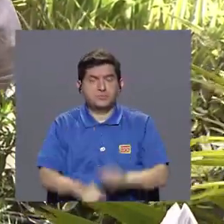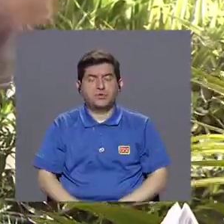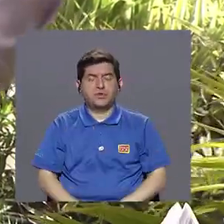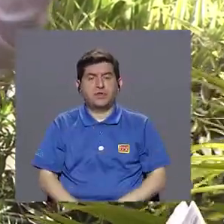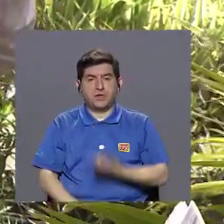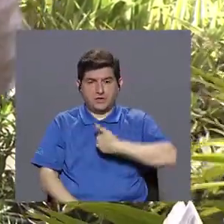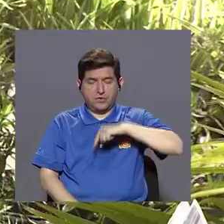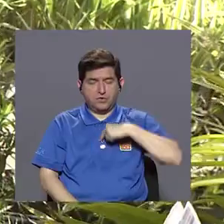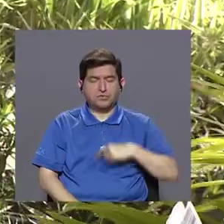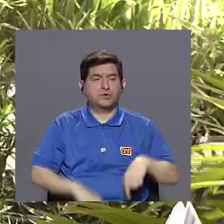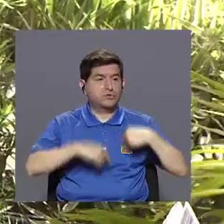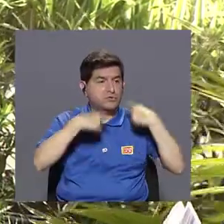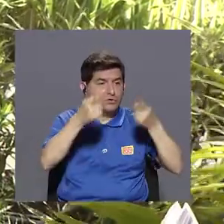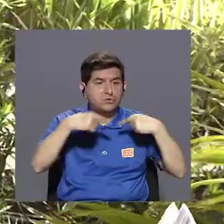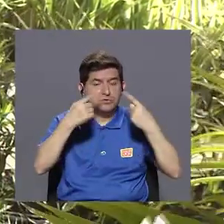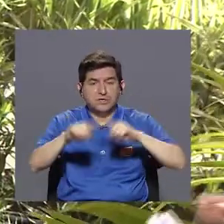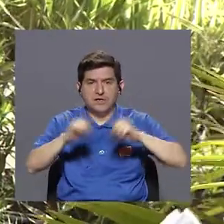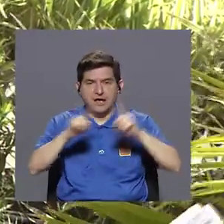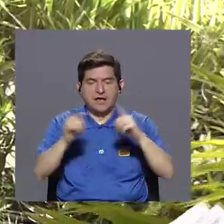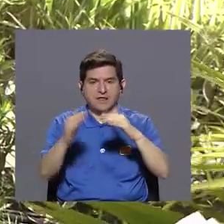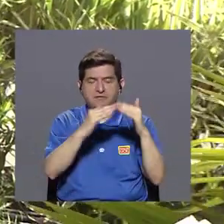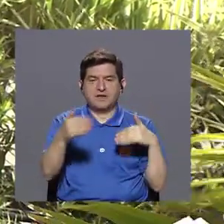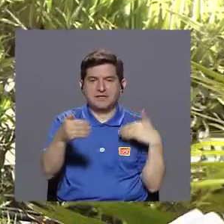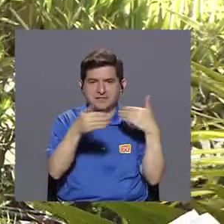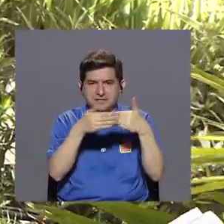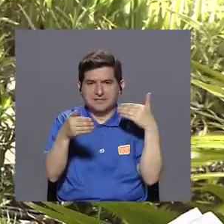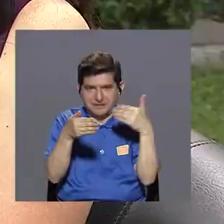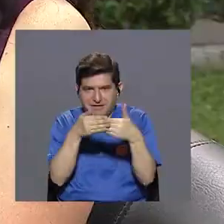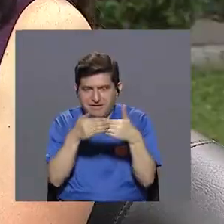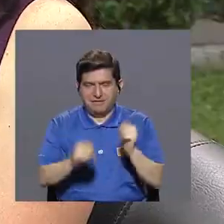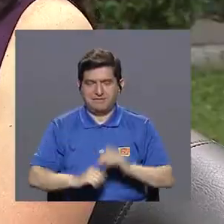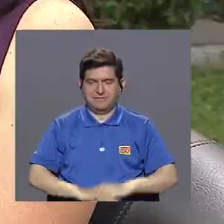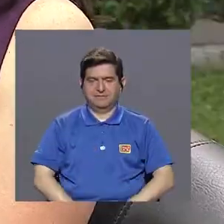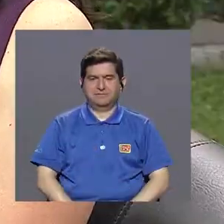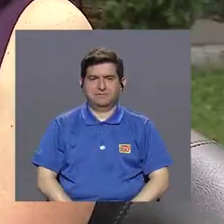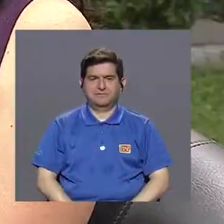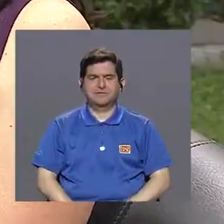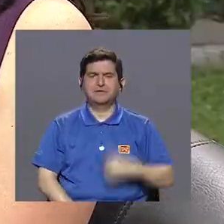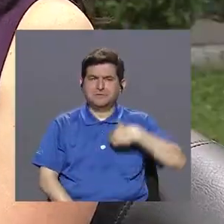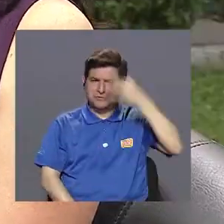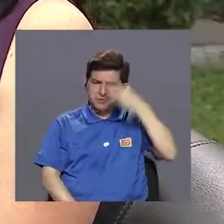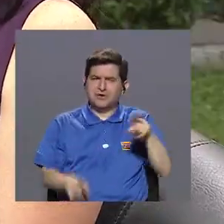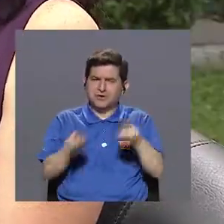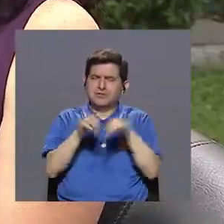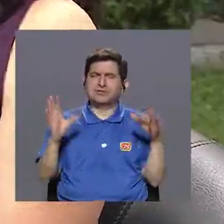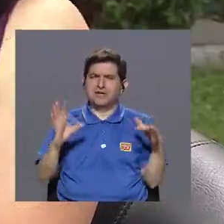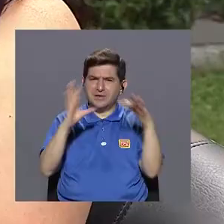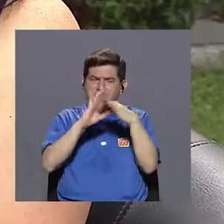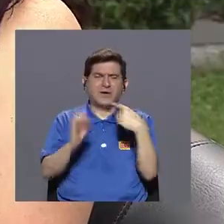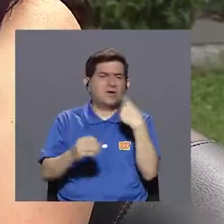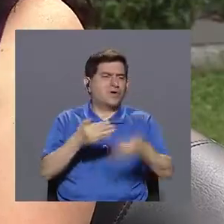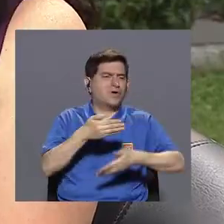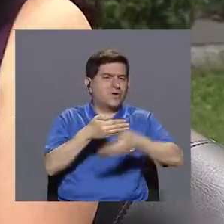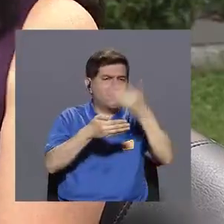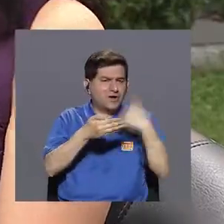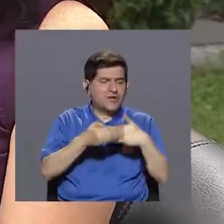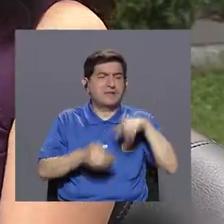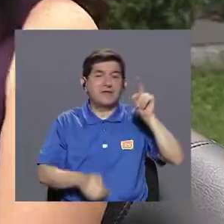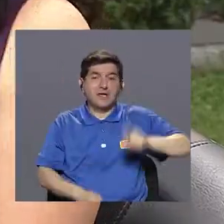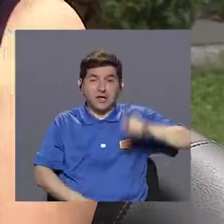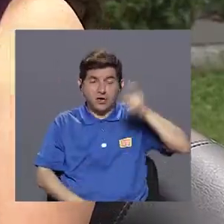nos traslademos a más comunidades más cercanas a cada una de ellas. Sí, que tiene que ver también, me imagino, con lo que usted mencionaba antes,